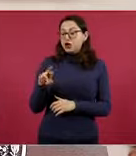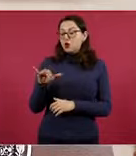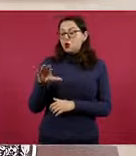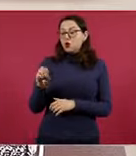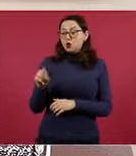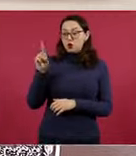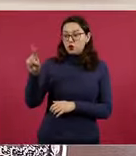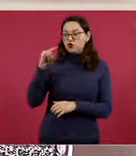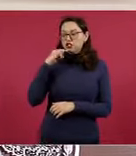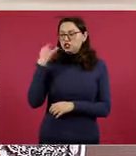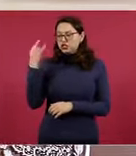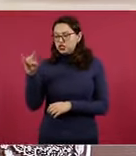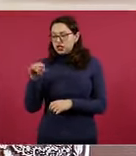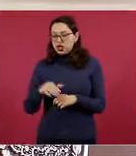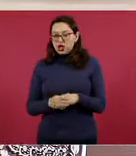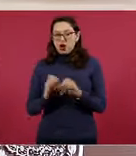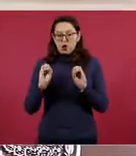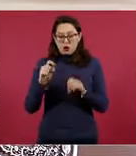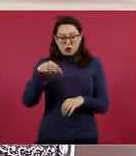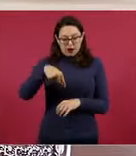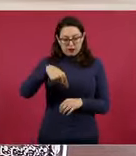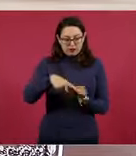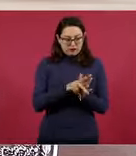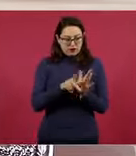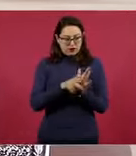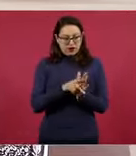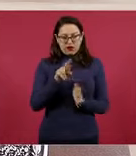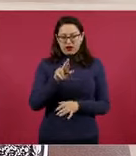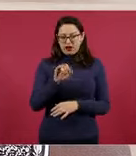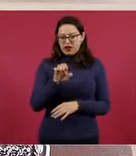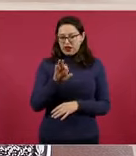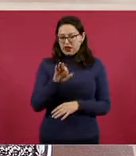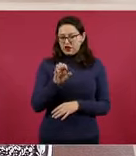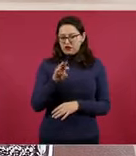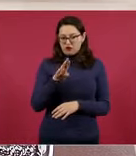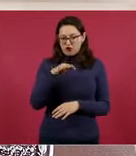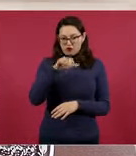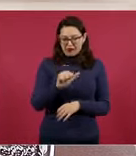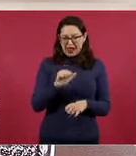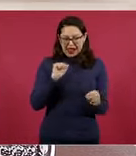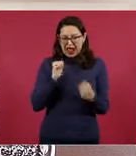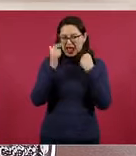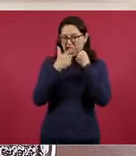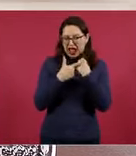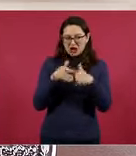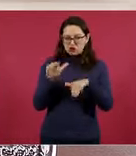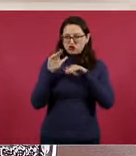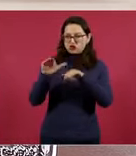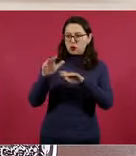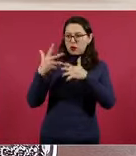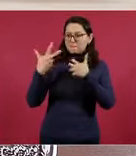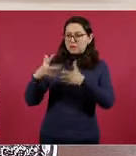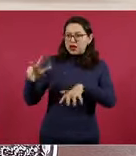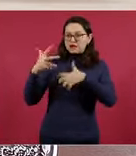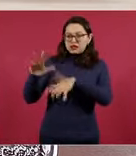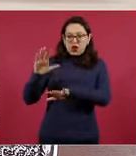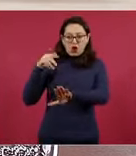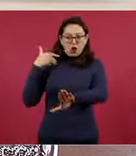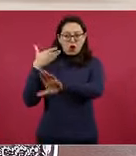No, el Reforma, busca el Reforma. Haber sacado las fotos de las